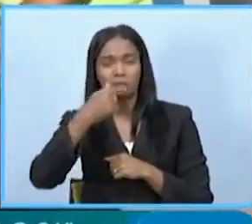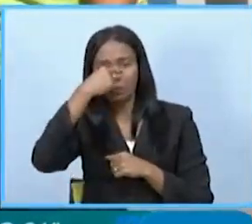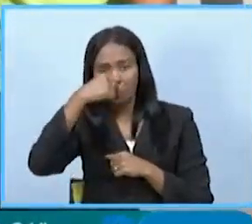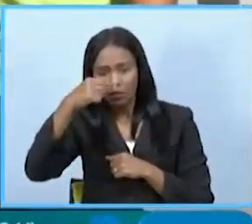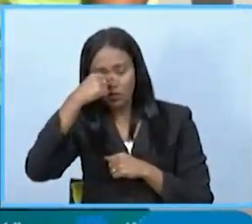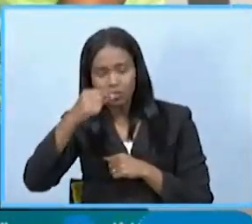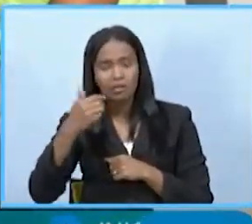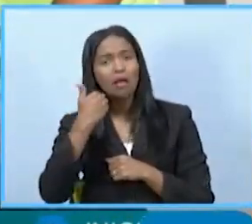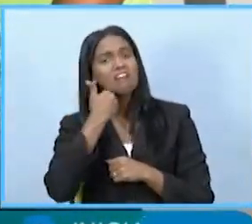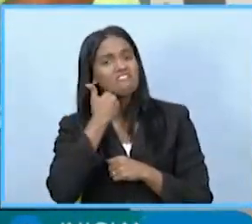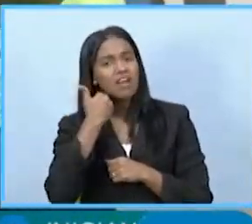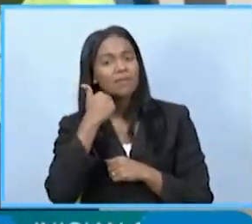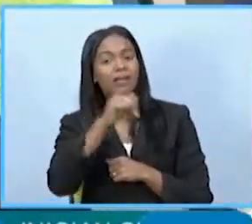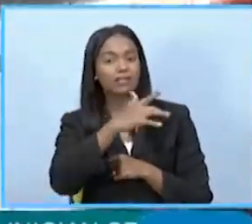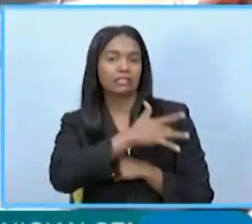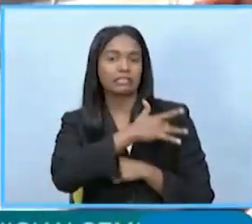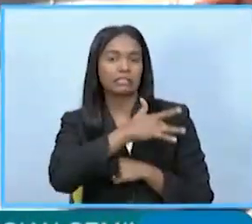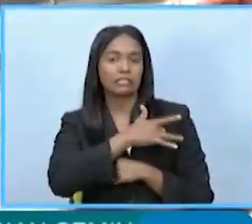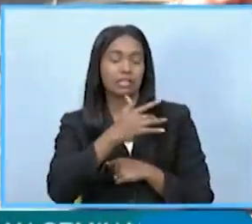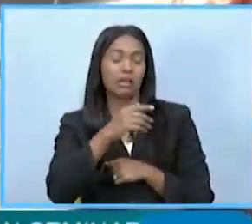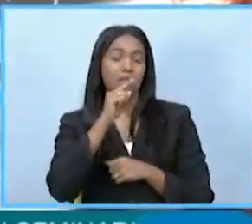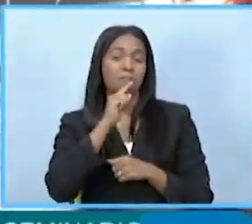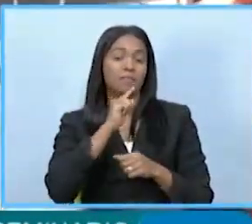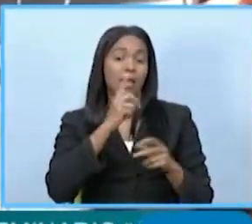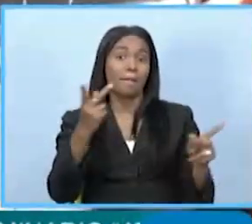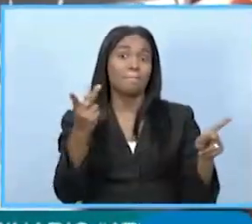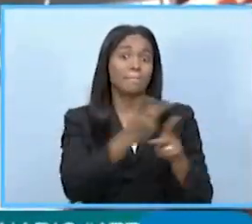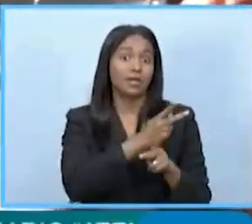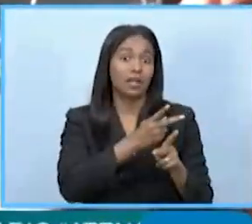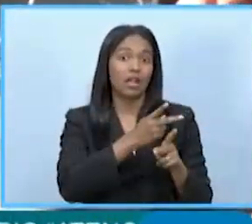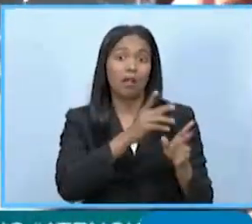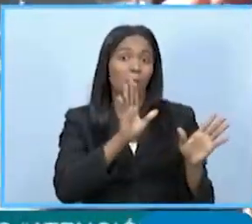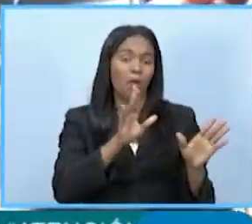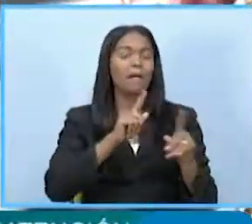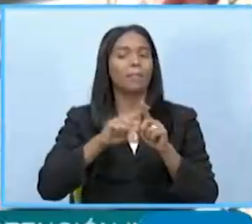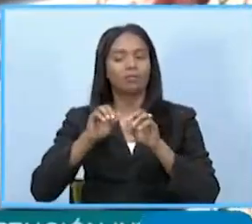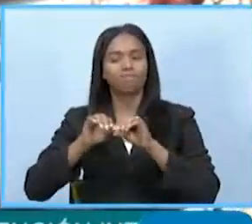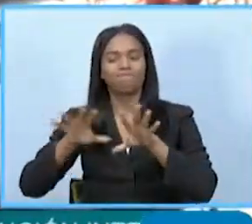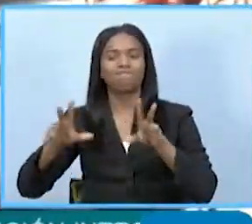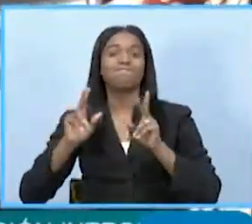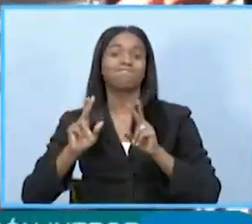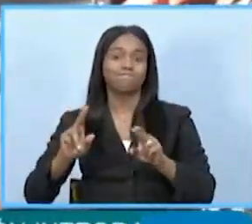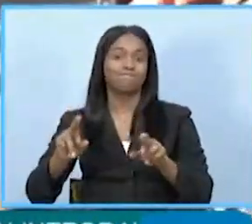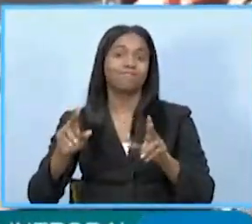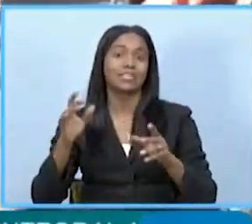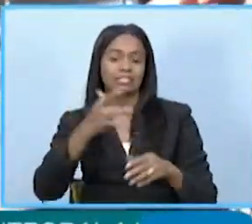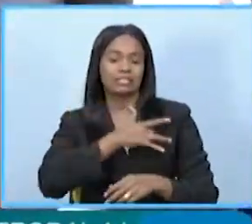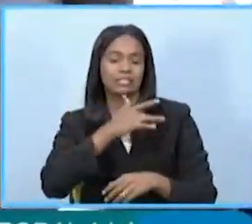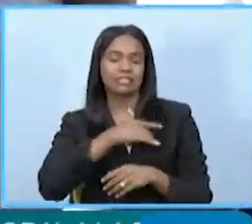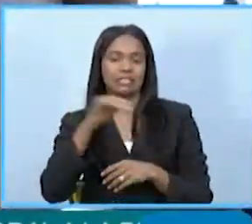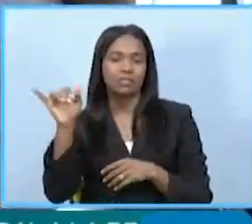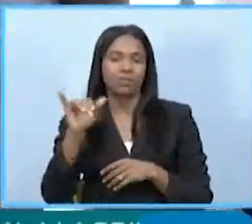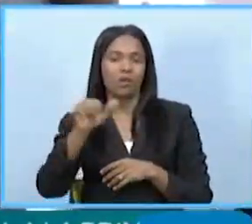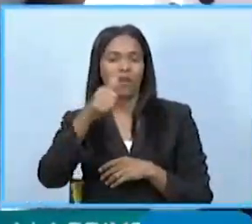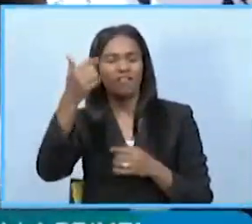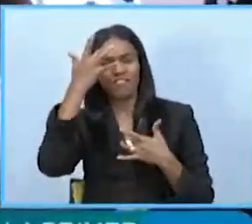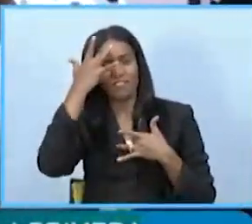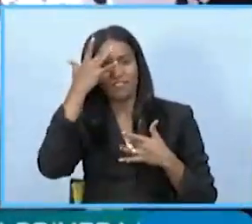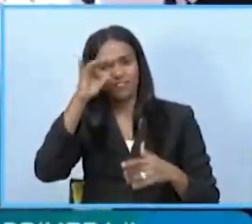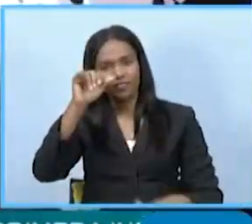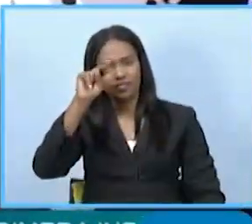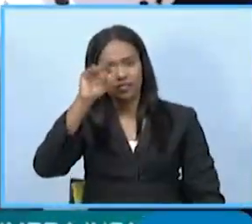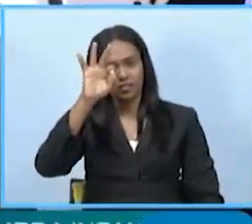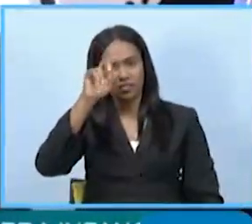esta subvariante, que no es peor pese a que sí se propaga con más rapidez y tiene sintomatología similar a